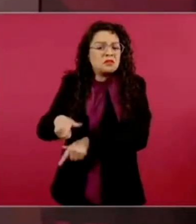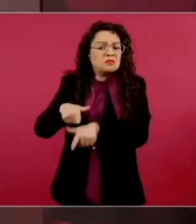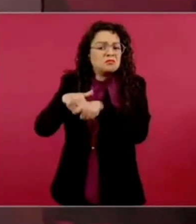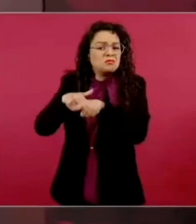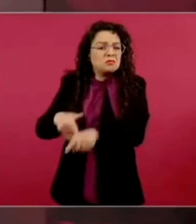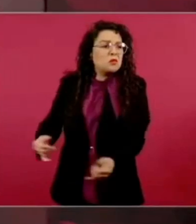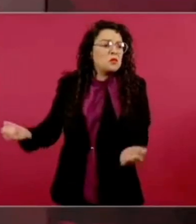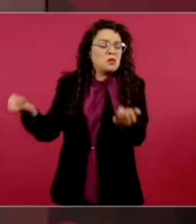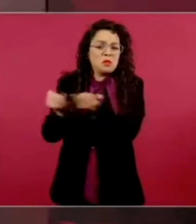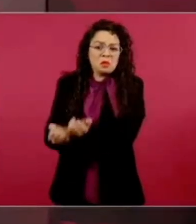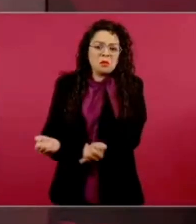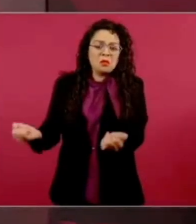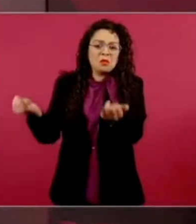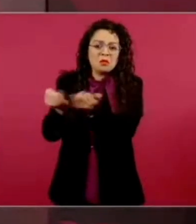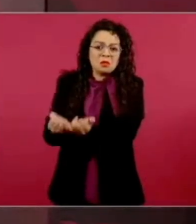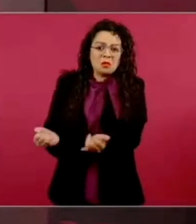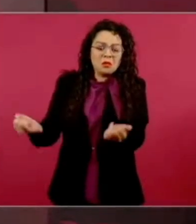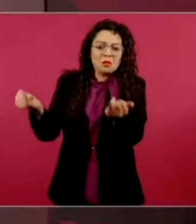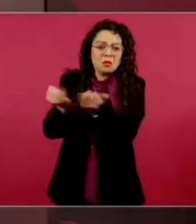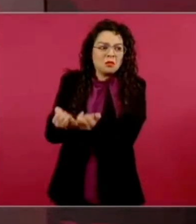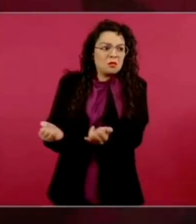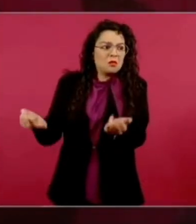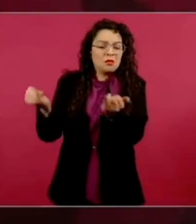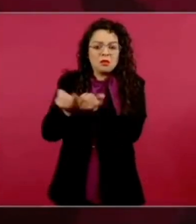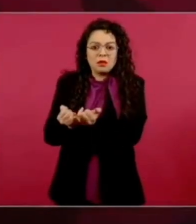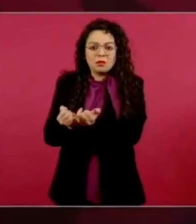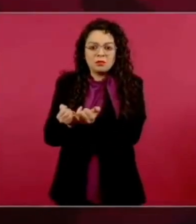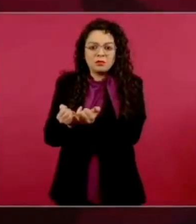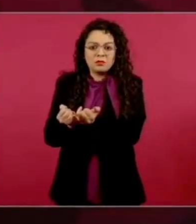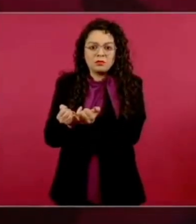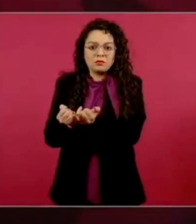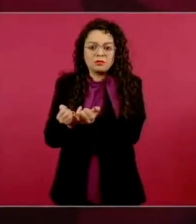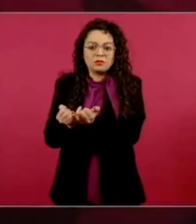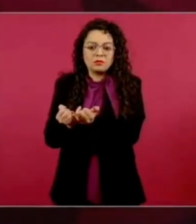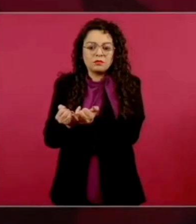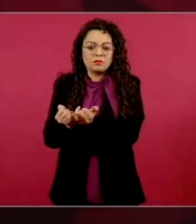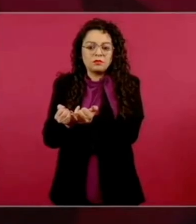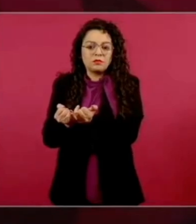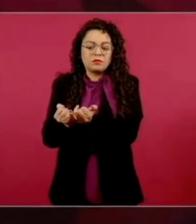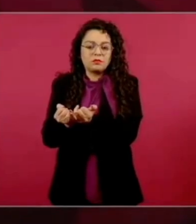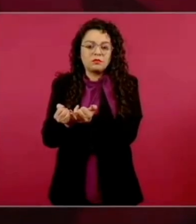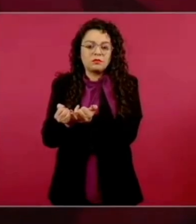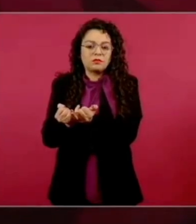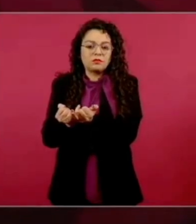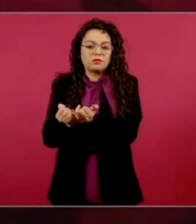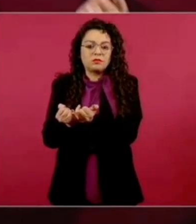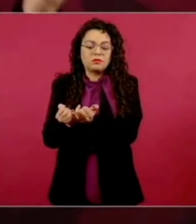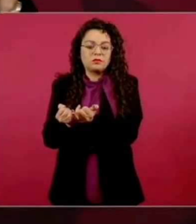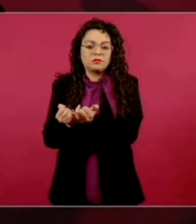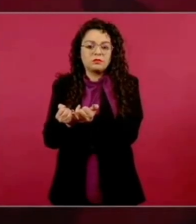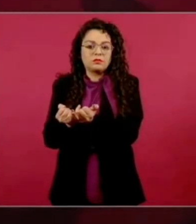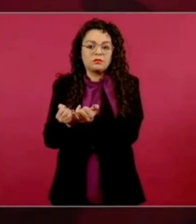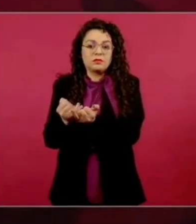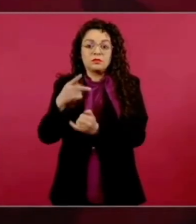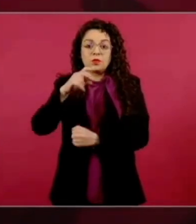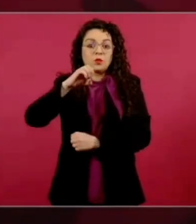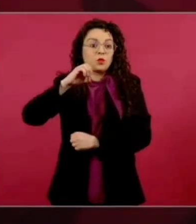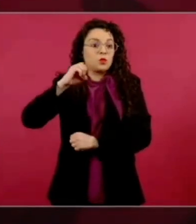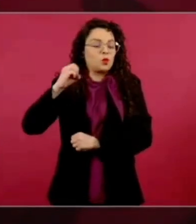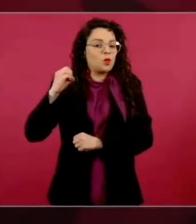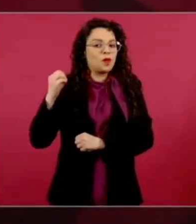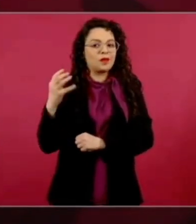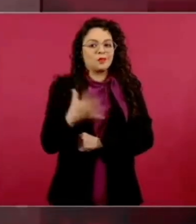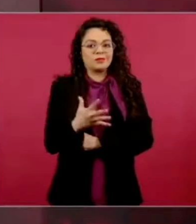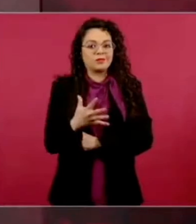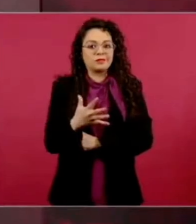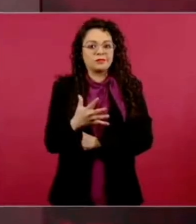Y sin embargo, no dejan de ser